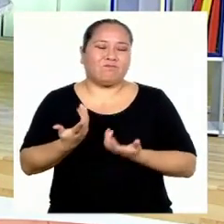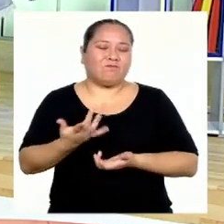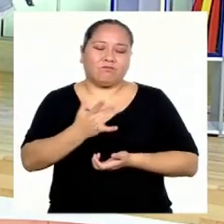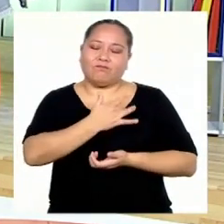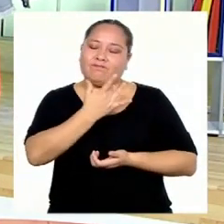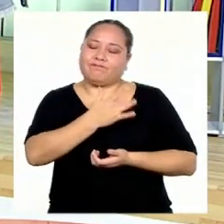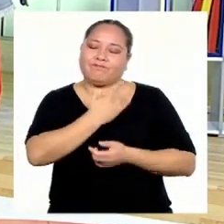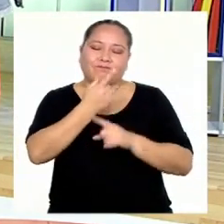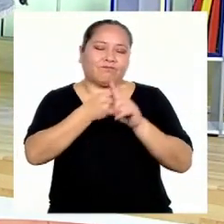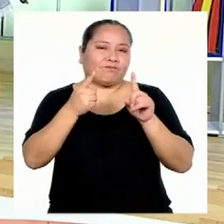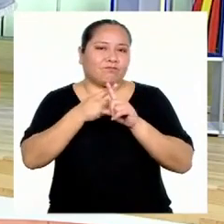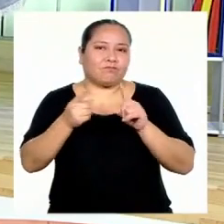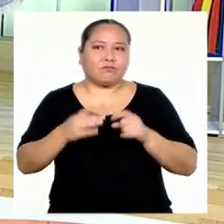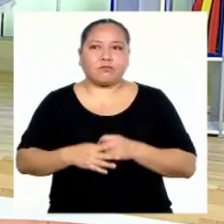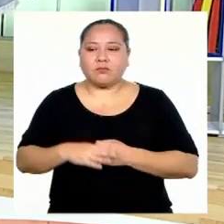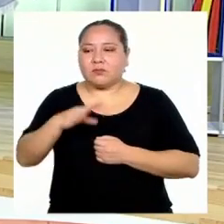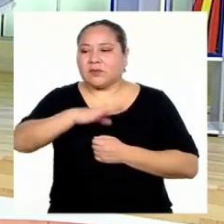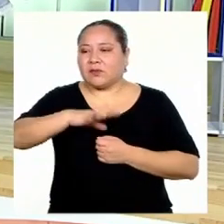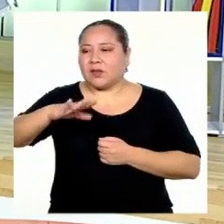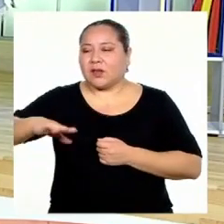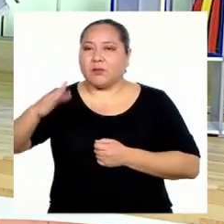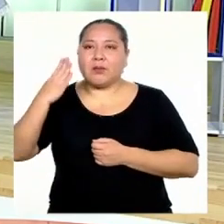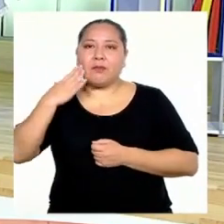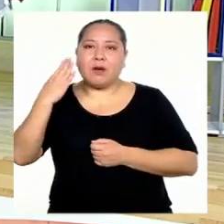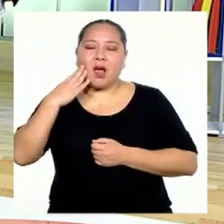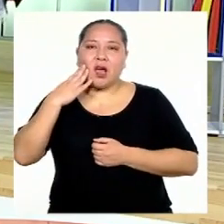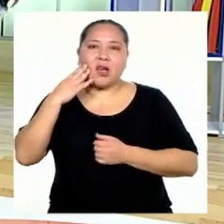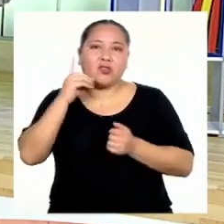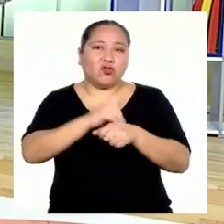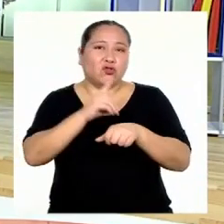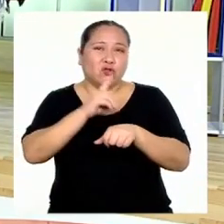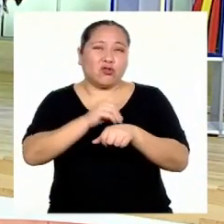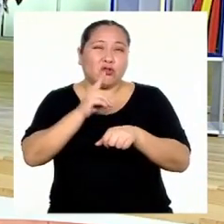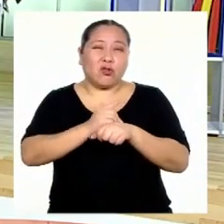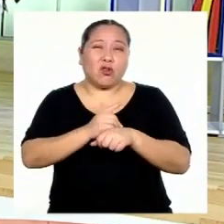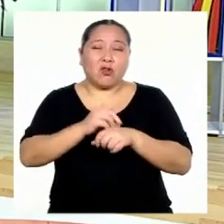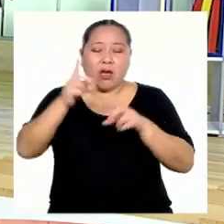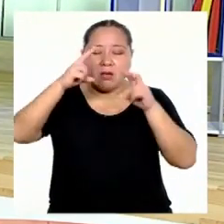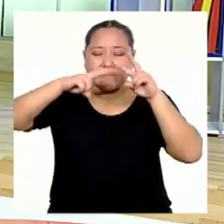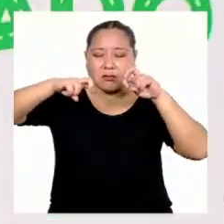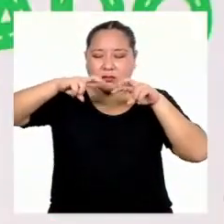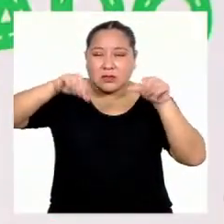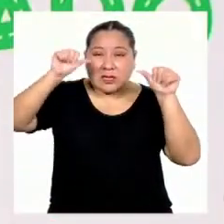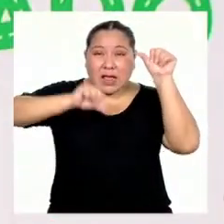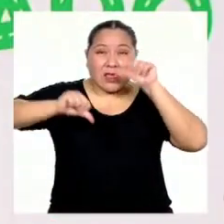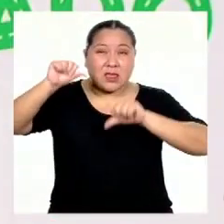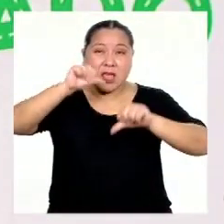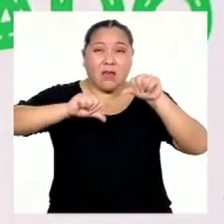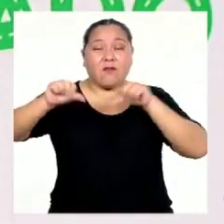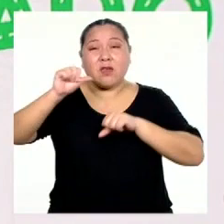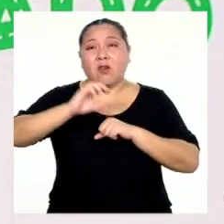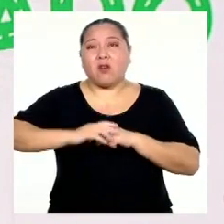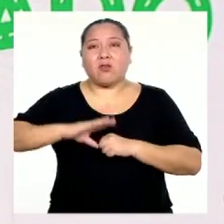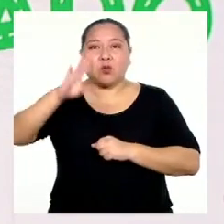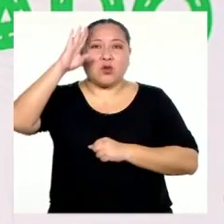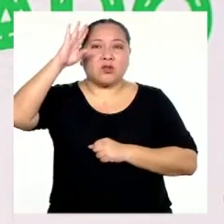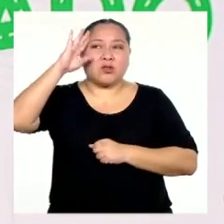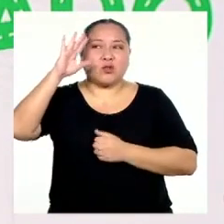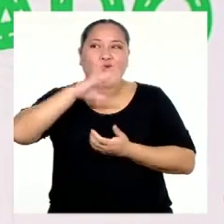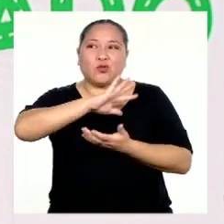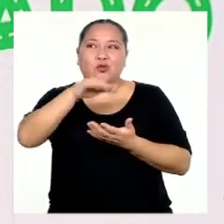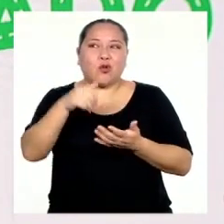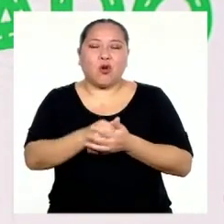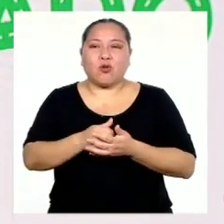emociones. Niños, madres, doctoras, científicos, policías, todos. Sentimos miedo,